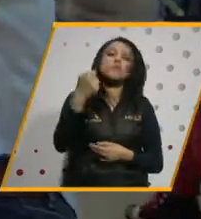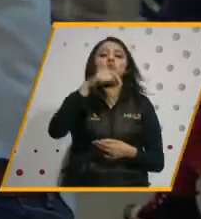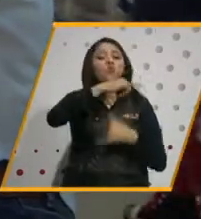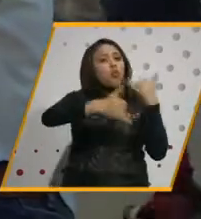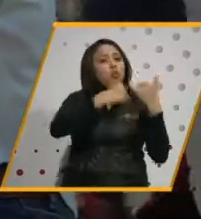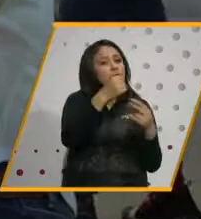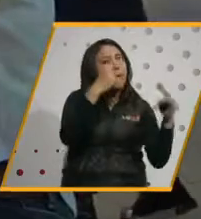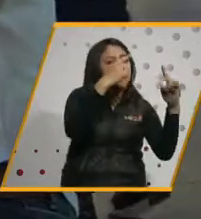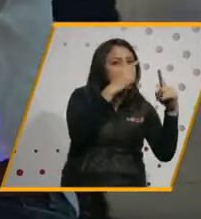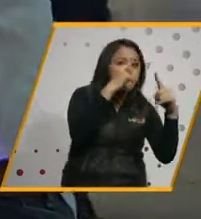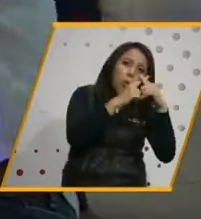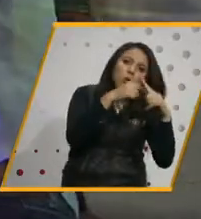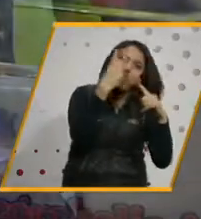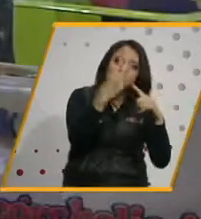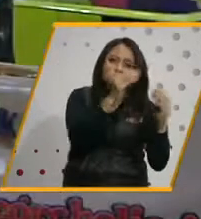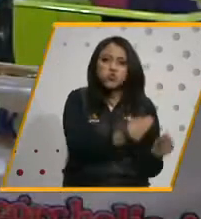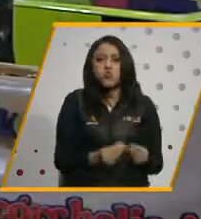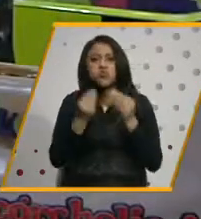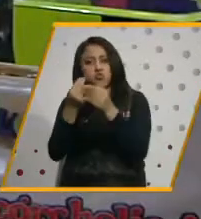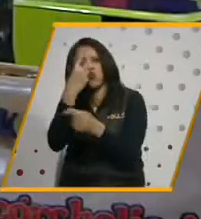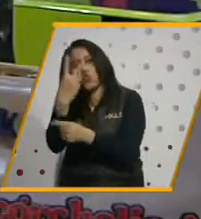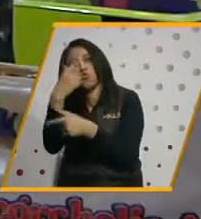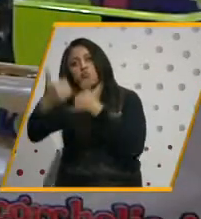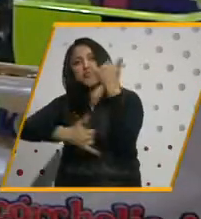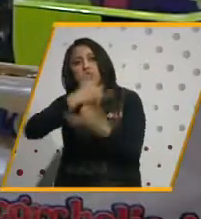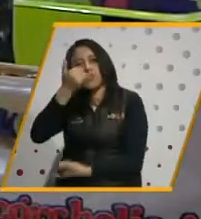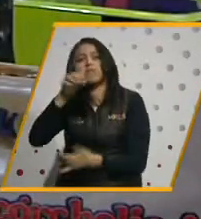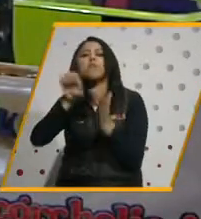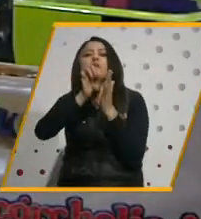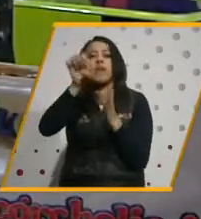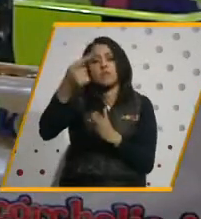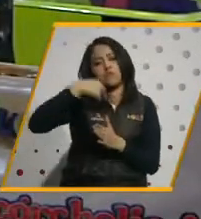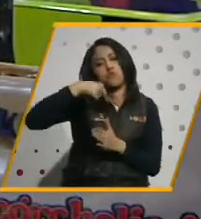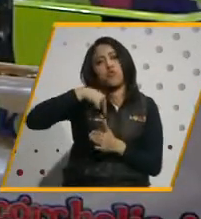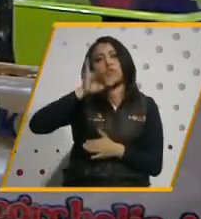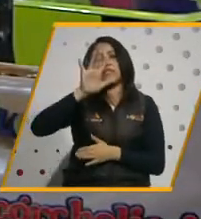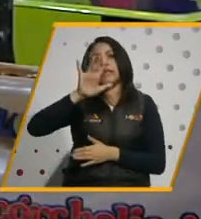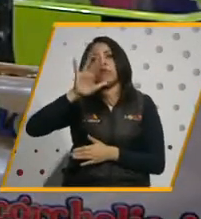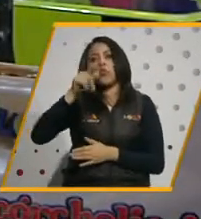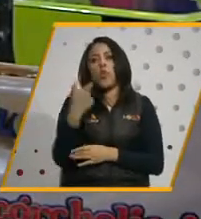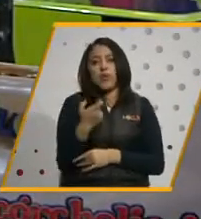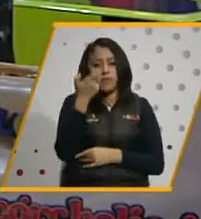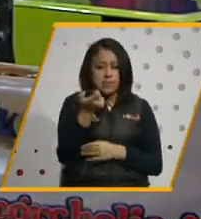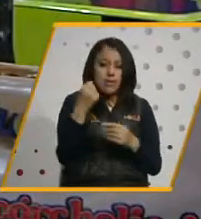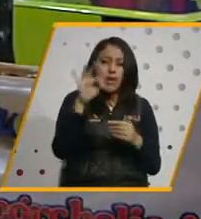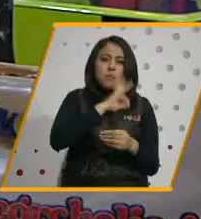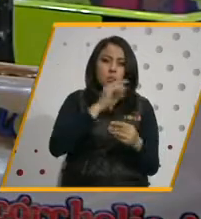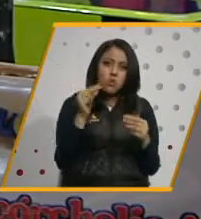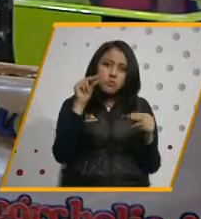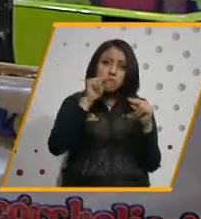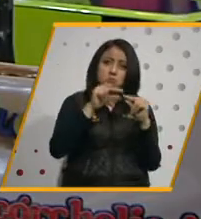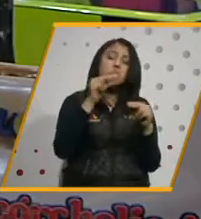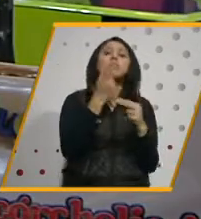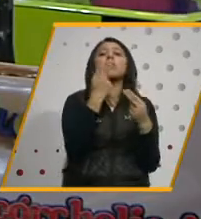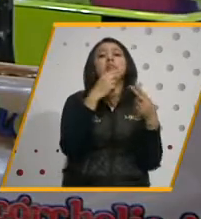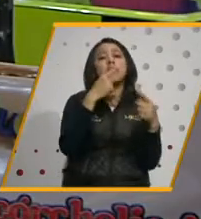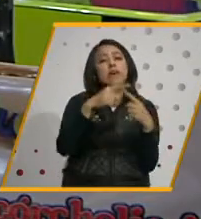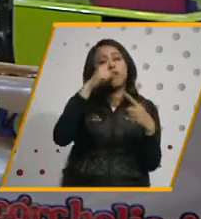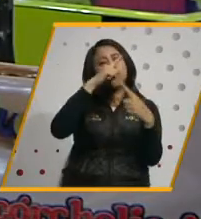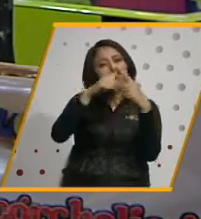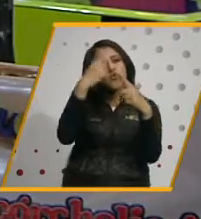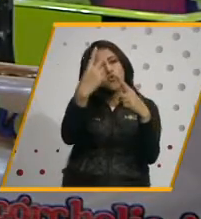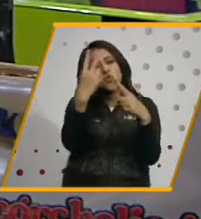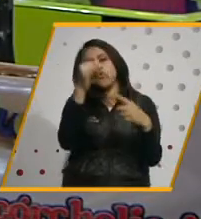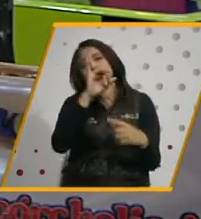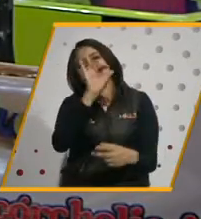regalan una recarga gratis. O sea, si yo le quiero poner 10, 20, 50 pesos, ustedes me dan el doble y así me quedo a disfrutar un poquito más.